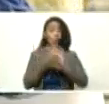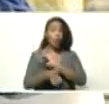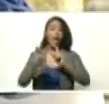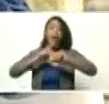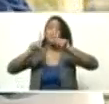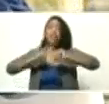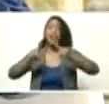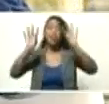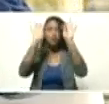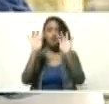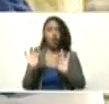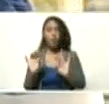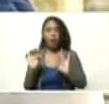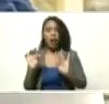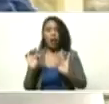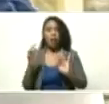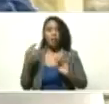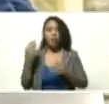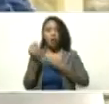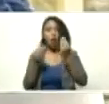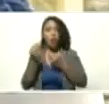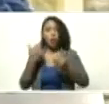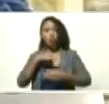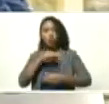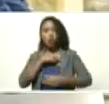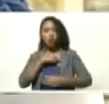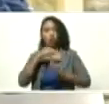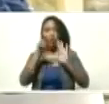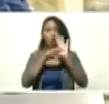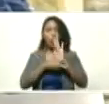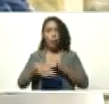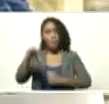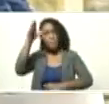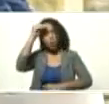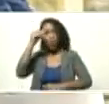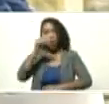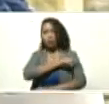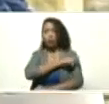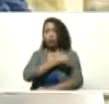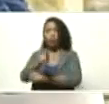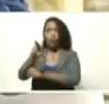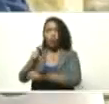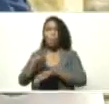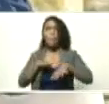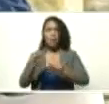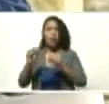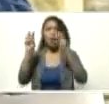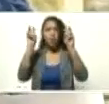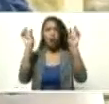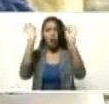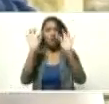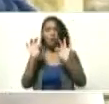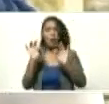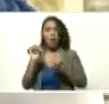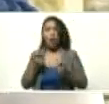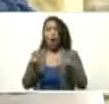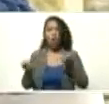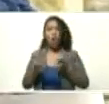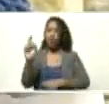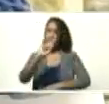formas de alinearnos a nosotros, al orden imperialista, a la nueva forma de dominación, no nos